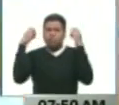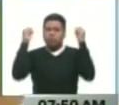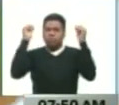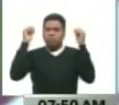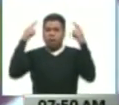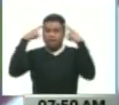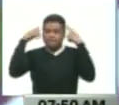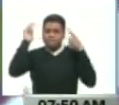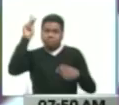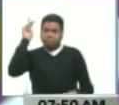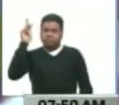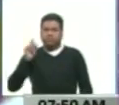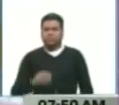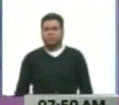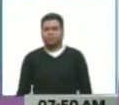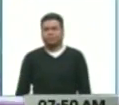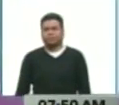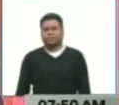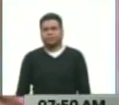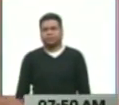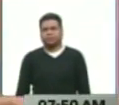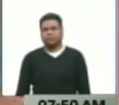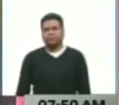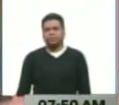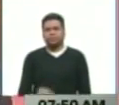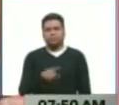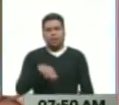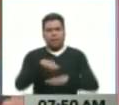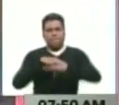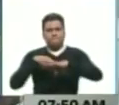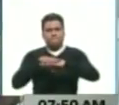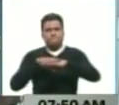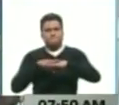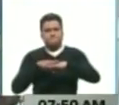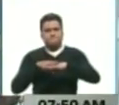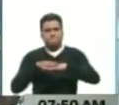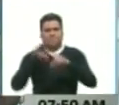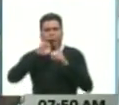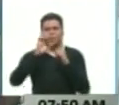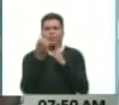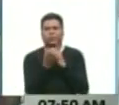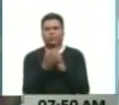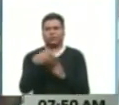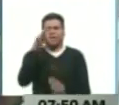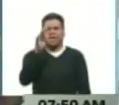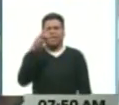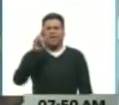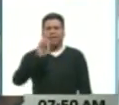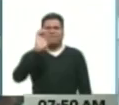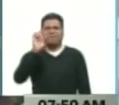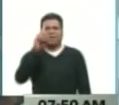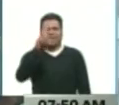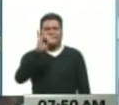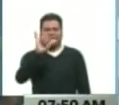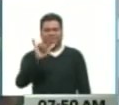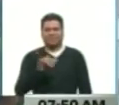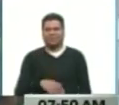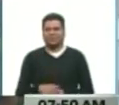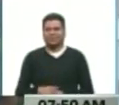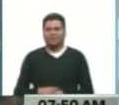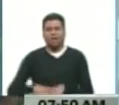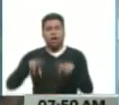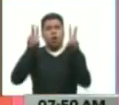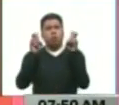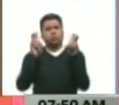de cultura, tenemos el ministro de esa cantera, Freddy Ñáñez, invitado bien especial en este espacio, Freddy. La última vez que estuvimos por acá, en el tema